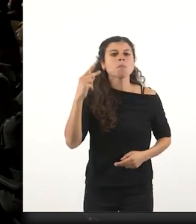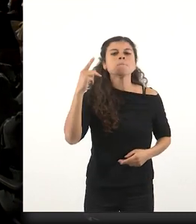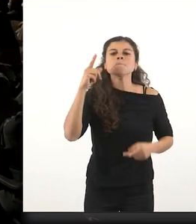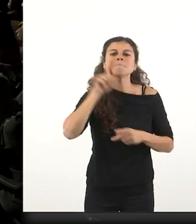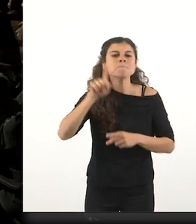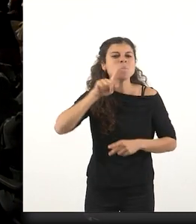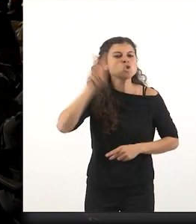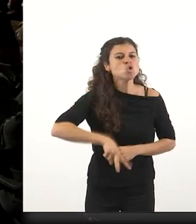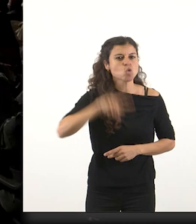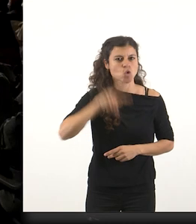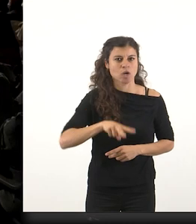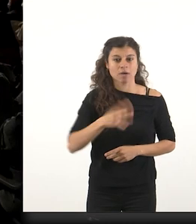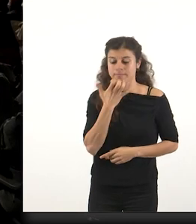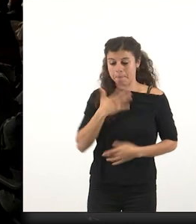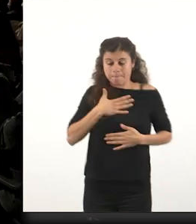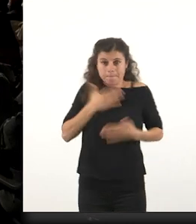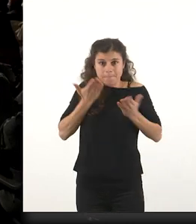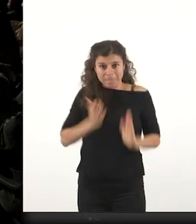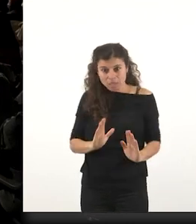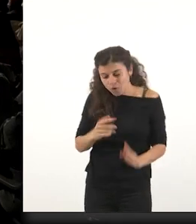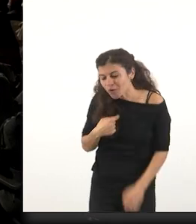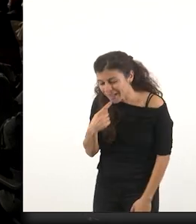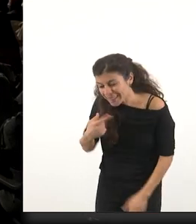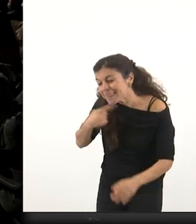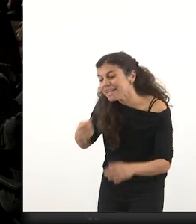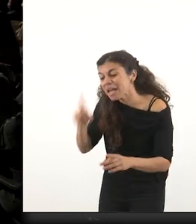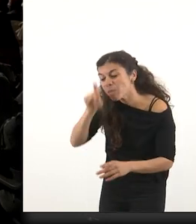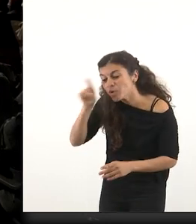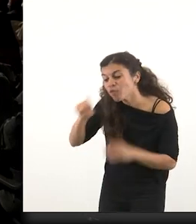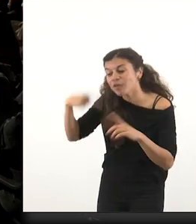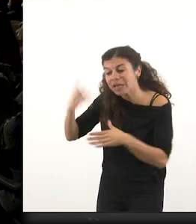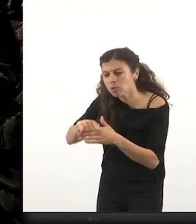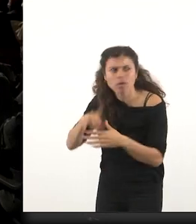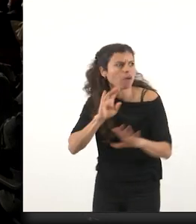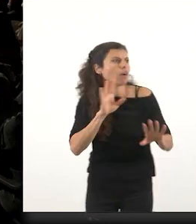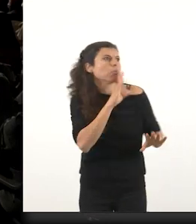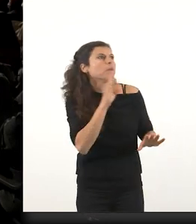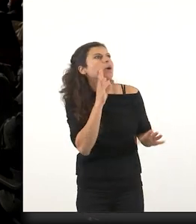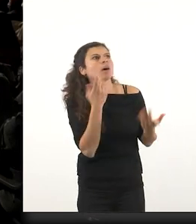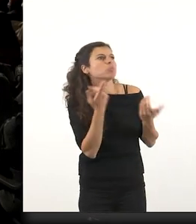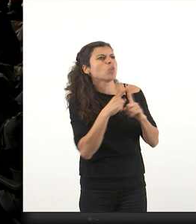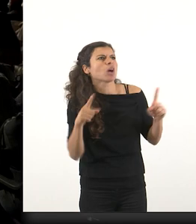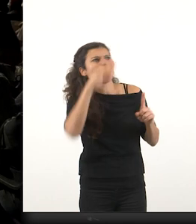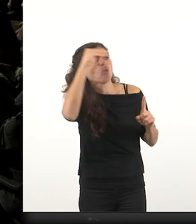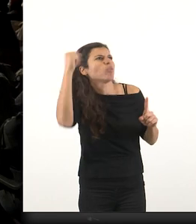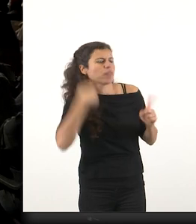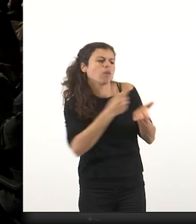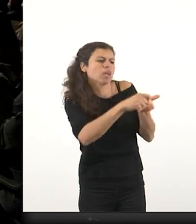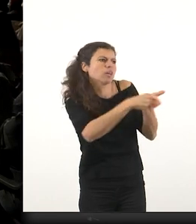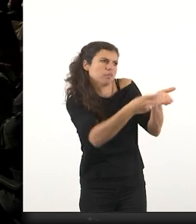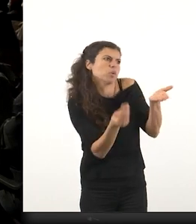que digo, Nahuel, ven acá para acá, ven, bonito, ven. Dile a tu profe que voy a ir el lunes y dice, mamá, eso es muy largo de explicar, yo no sabo decir todo eso, escríbemelo en una nota que se me va a